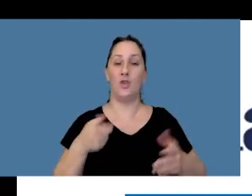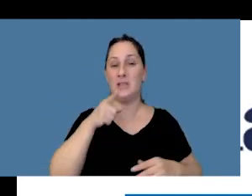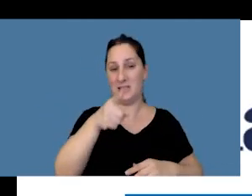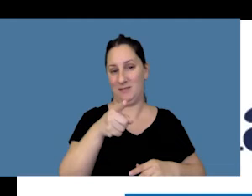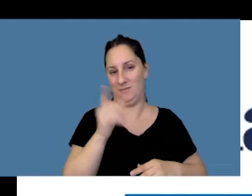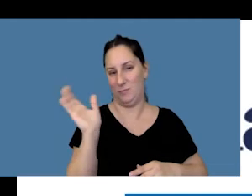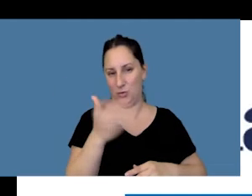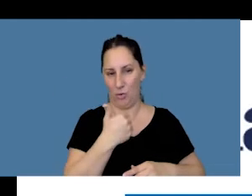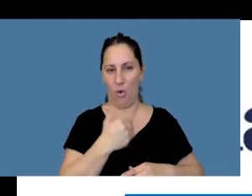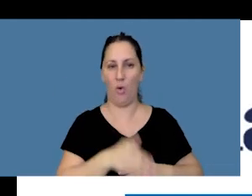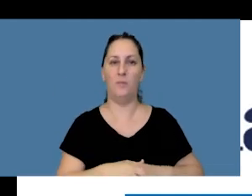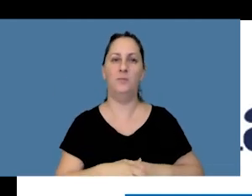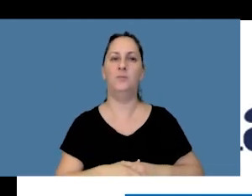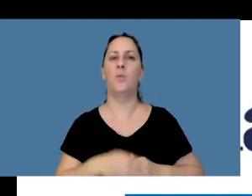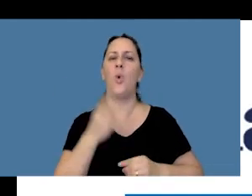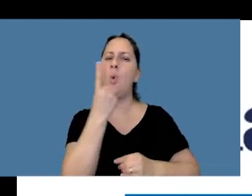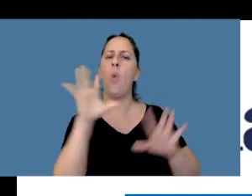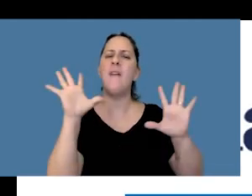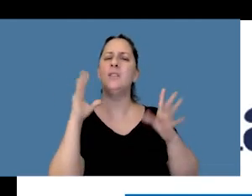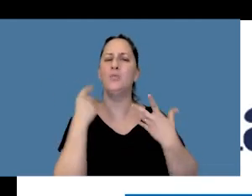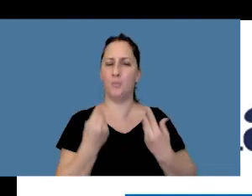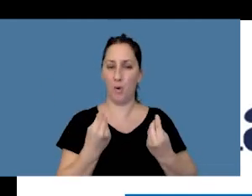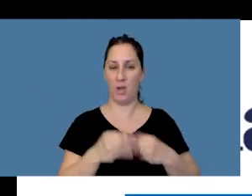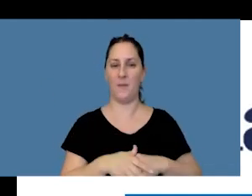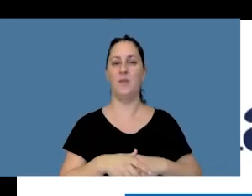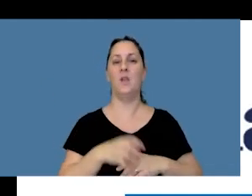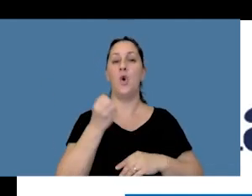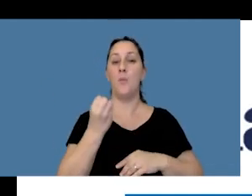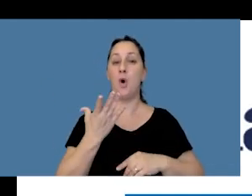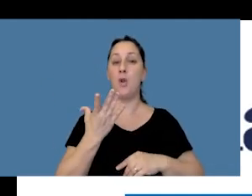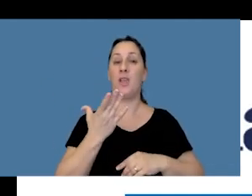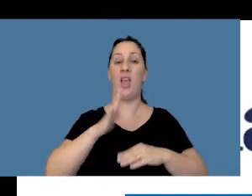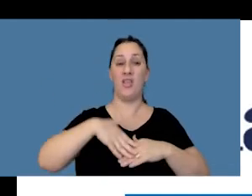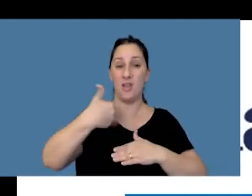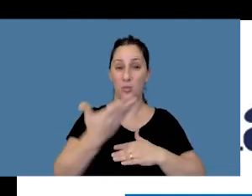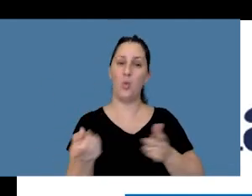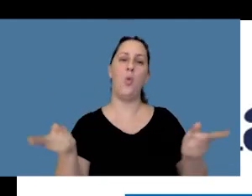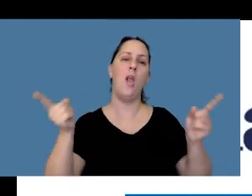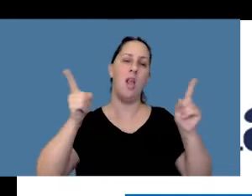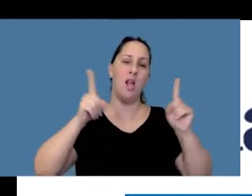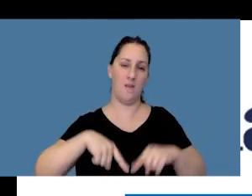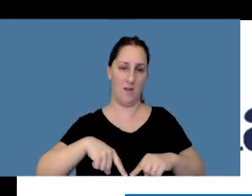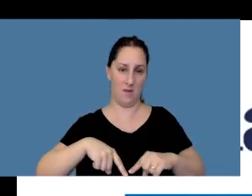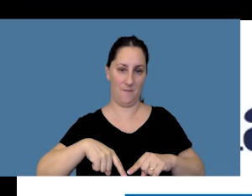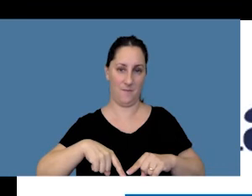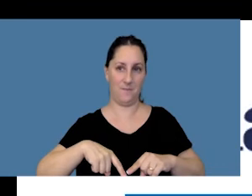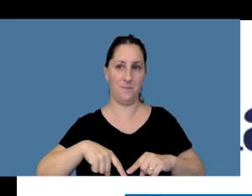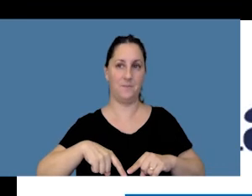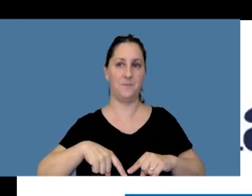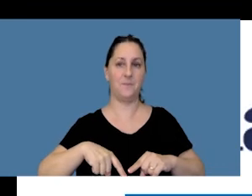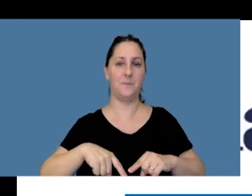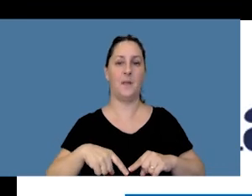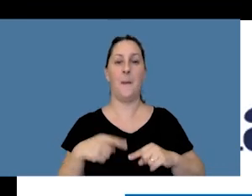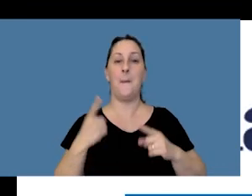todos. ¿Por qué? Por única vez, porque después, bueno, van a poder regresar, pero cuando